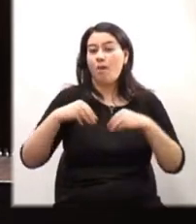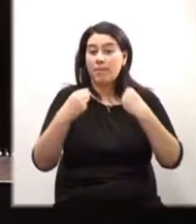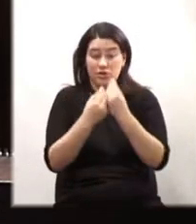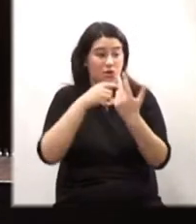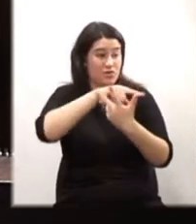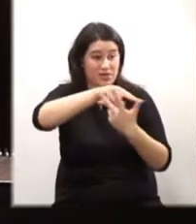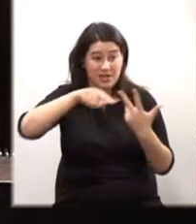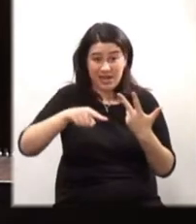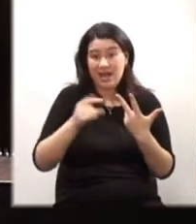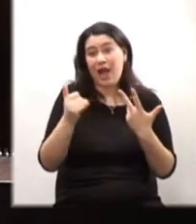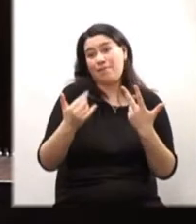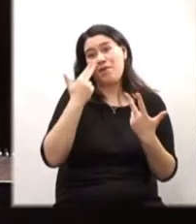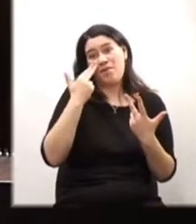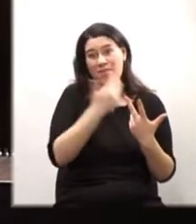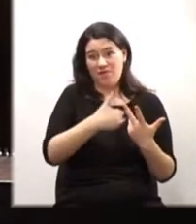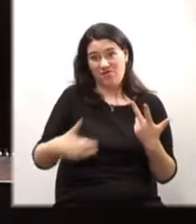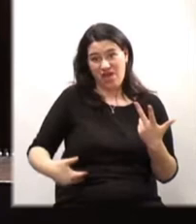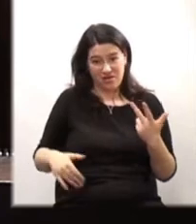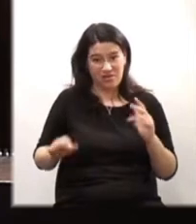tres el gobierno tiene problemas.